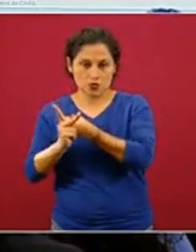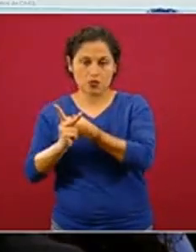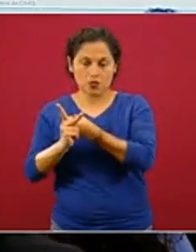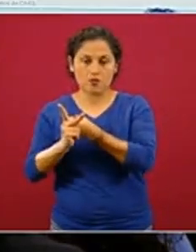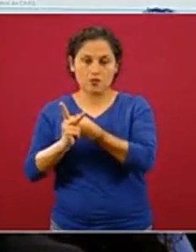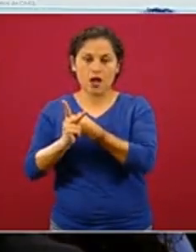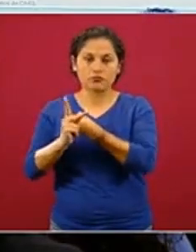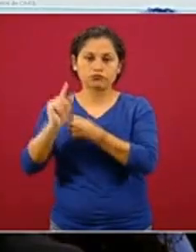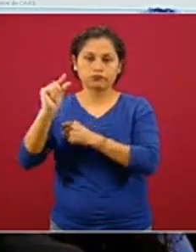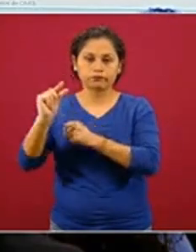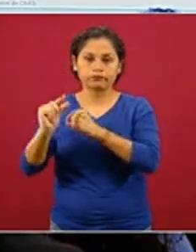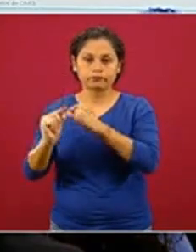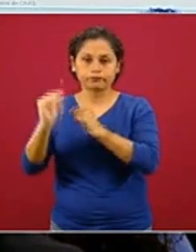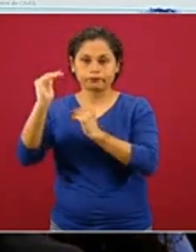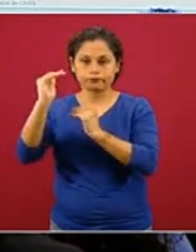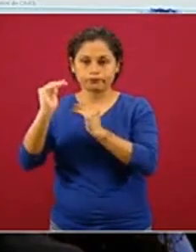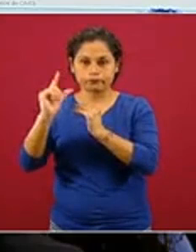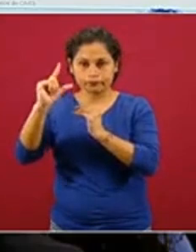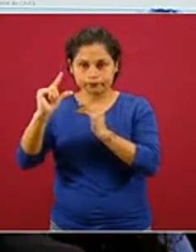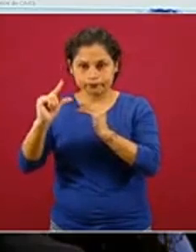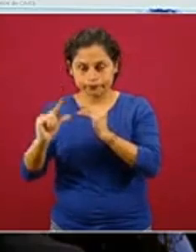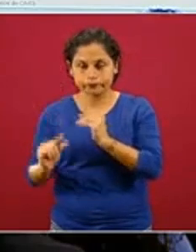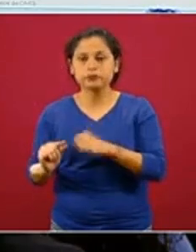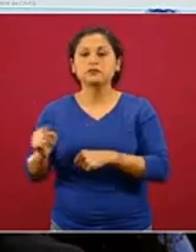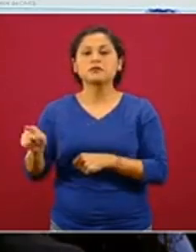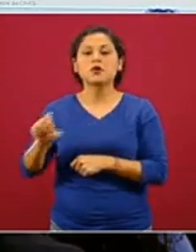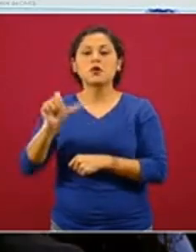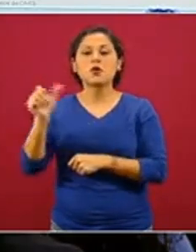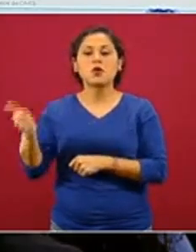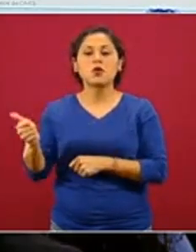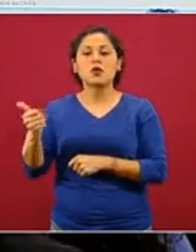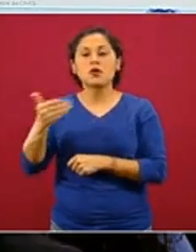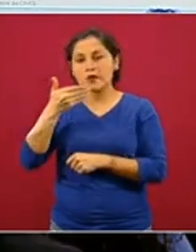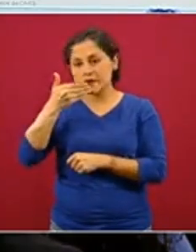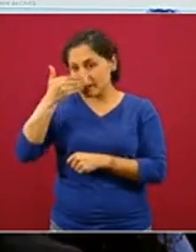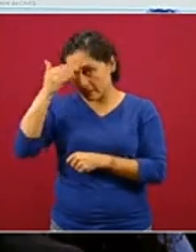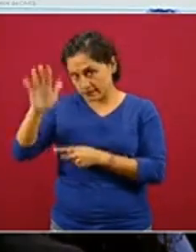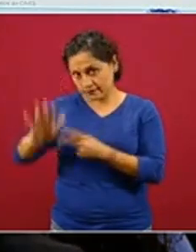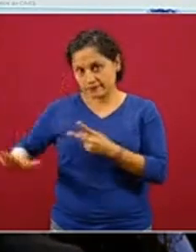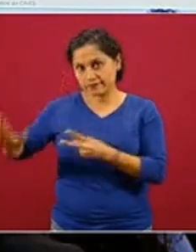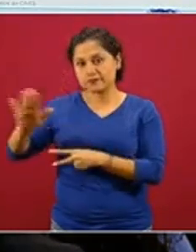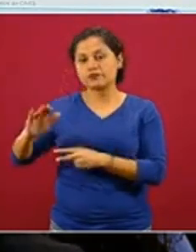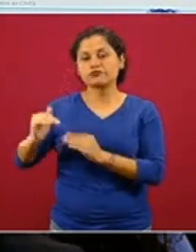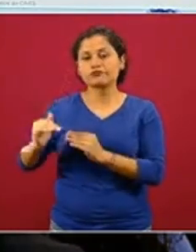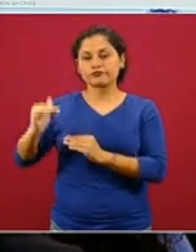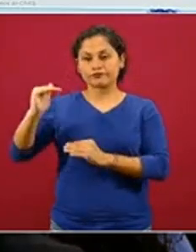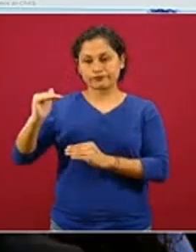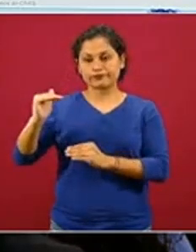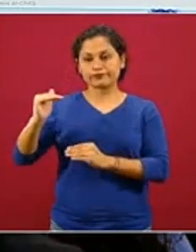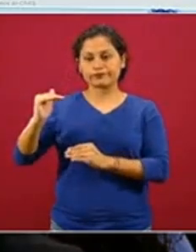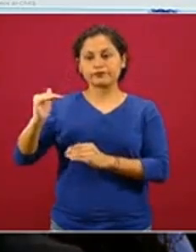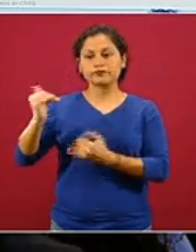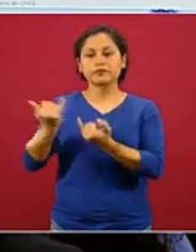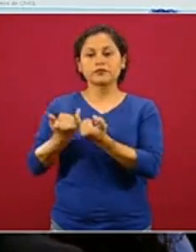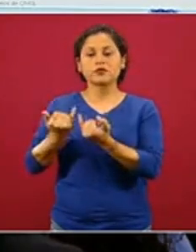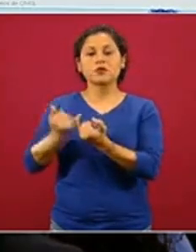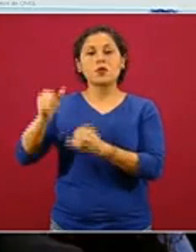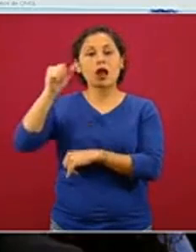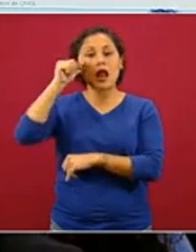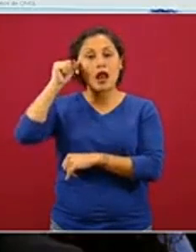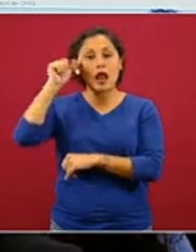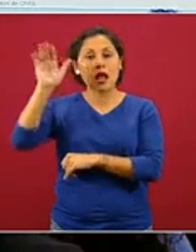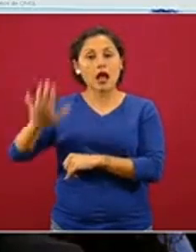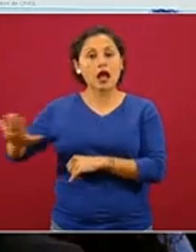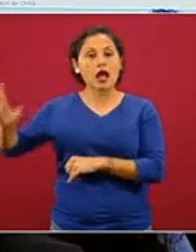la baja. No lo hemos mencionado mucho, pero Mediterráneo Oriental va hacia la alza, lo mismo que Asia Sudoriental,